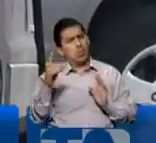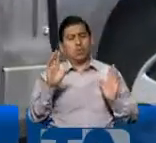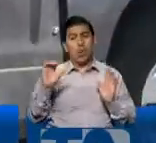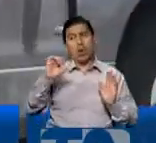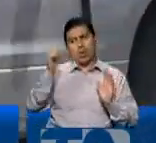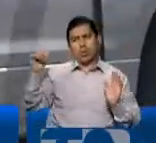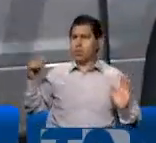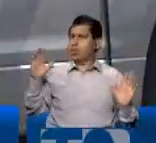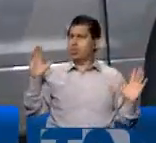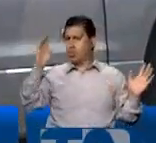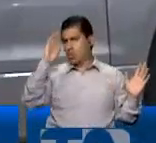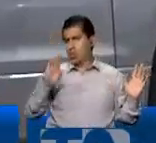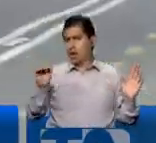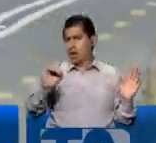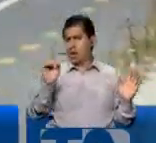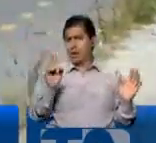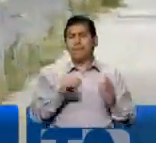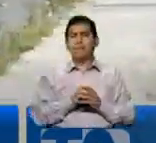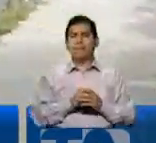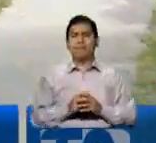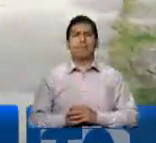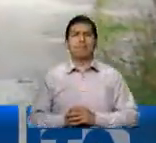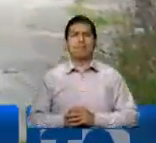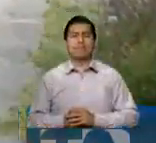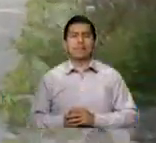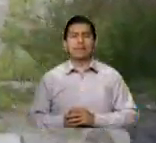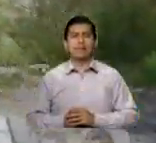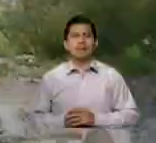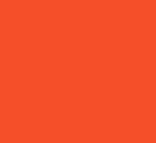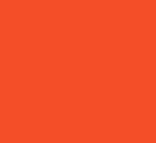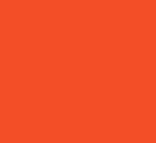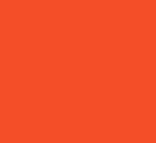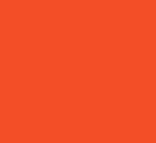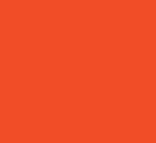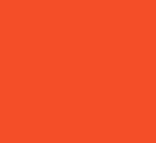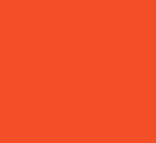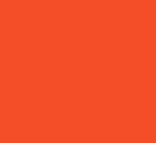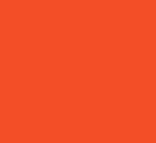pues no registran otra denuncia de este tipo. Fernanda Ceballos, 24 horas.